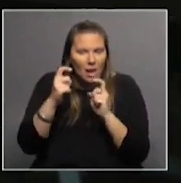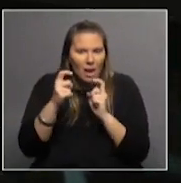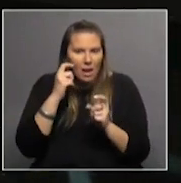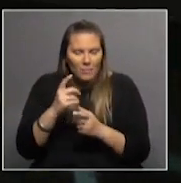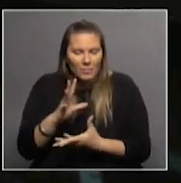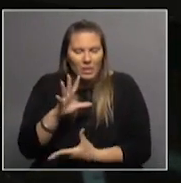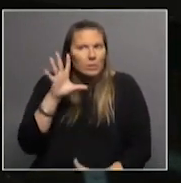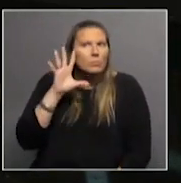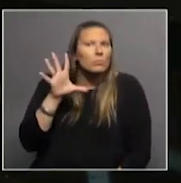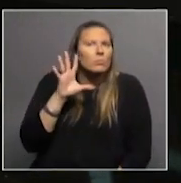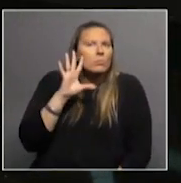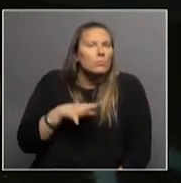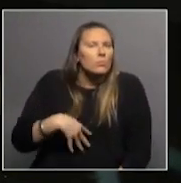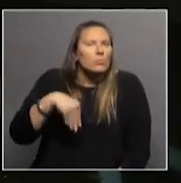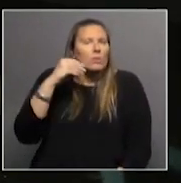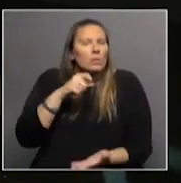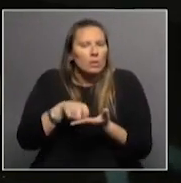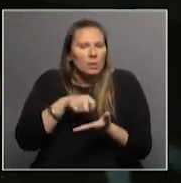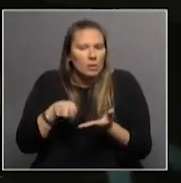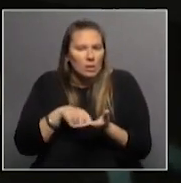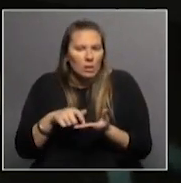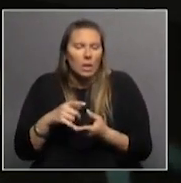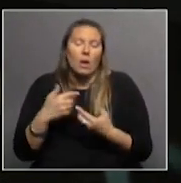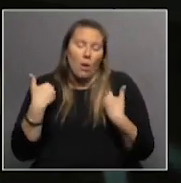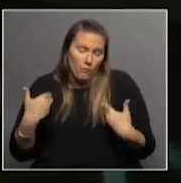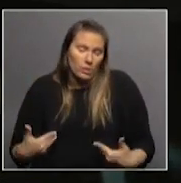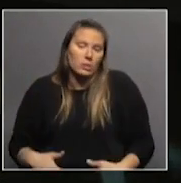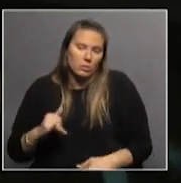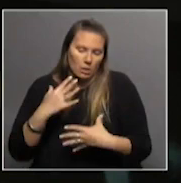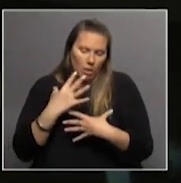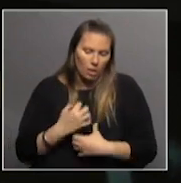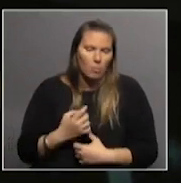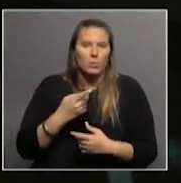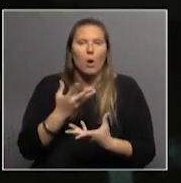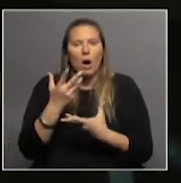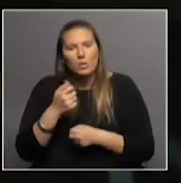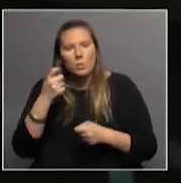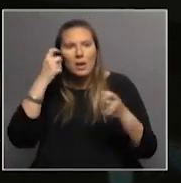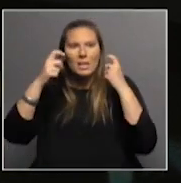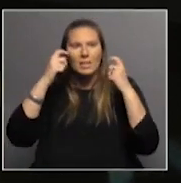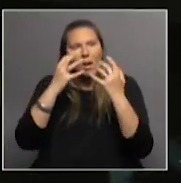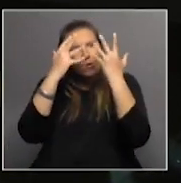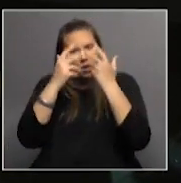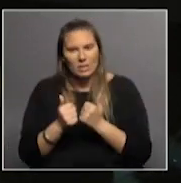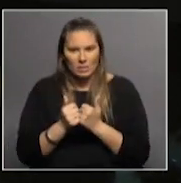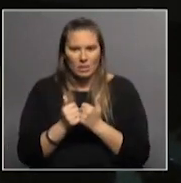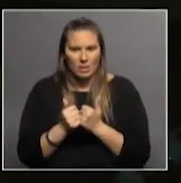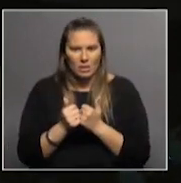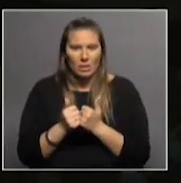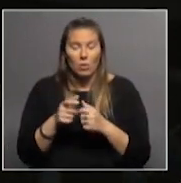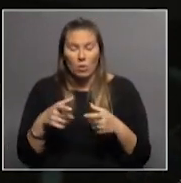inspiración que tiene costos físicos pero que acomoda las ideas de algunas formas y con el